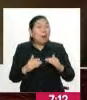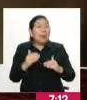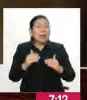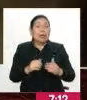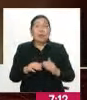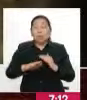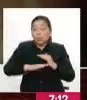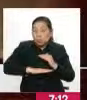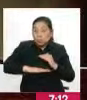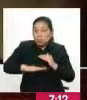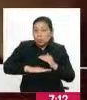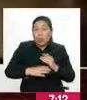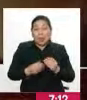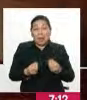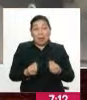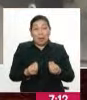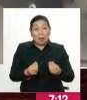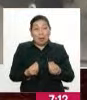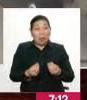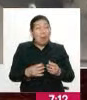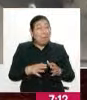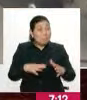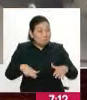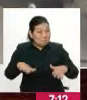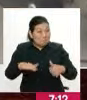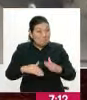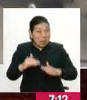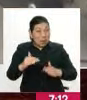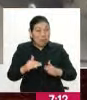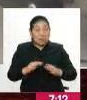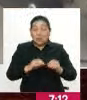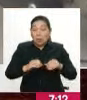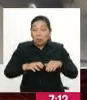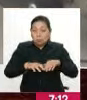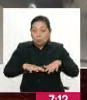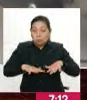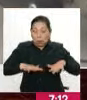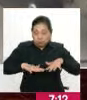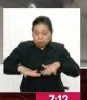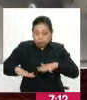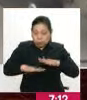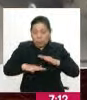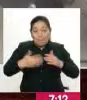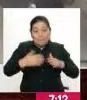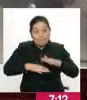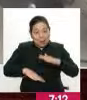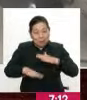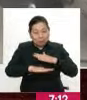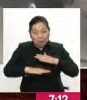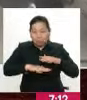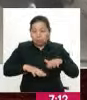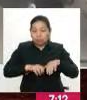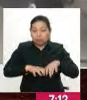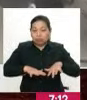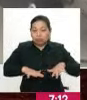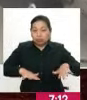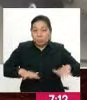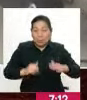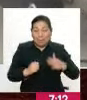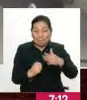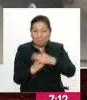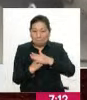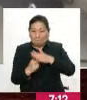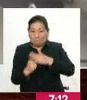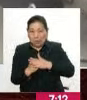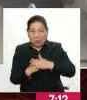suelos. Si los suelos son blandos, evidentemente se van a amplificar y el sacudimiento va a durar mayor tiempo. Si son compactos,